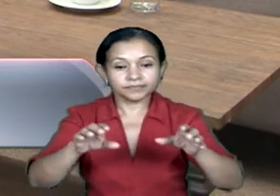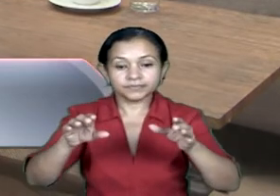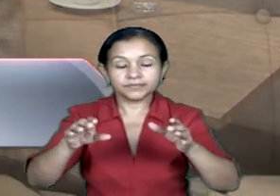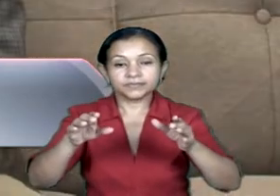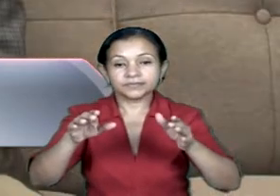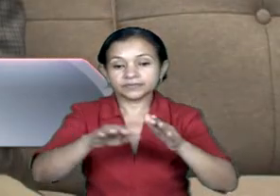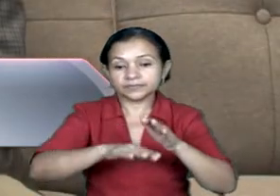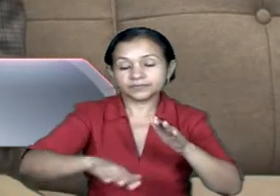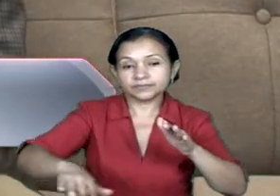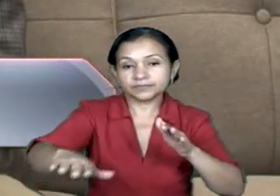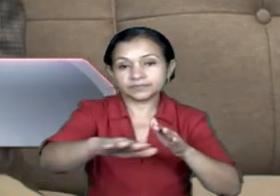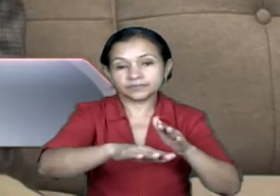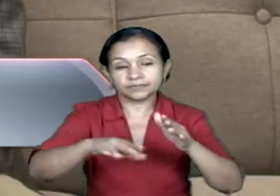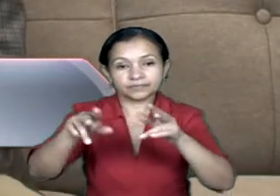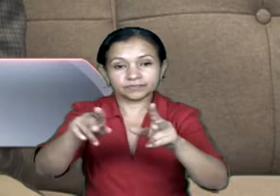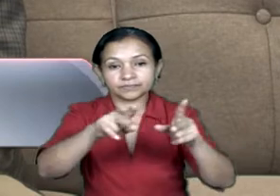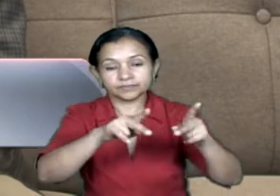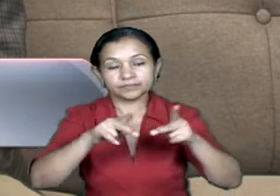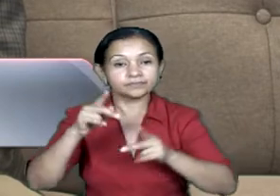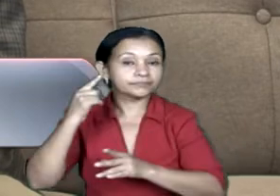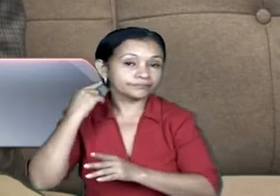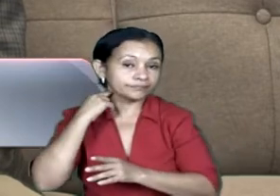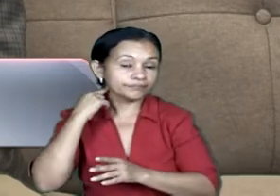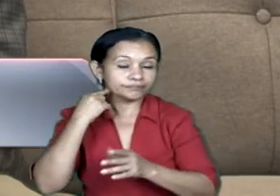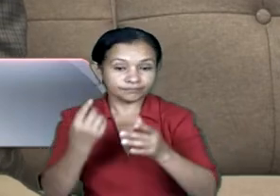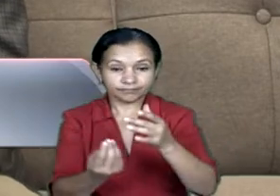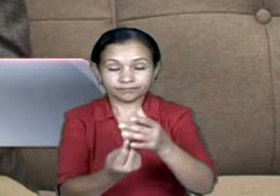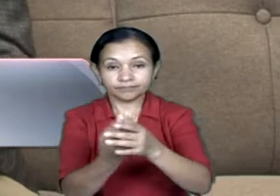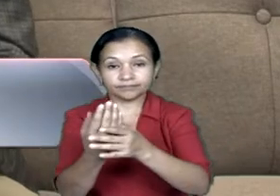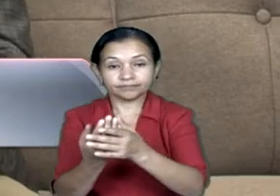¿no? Los productores siempre